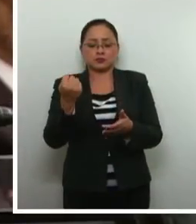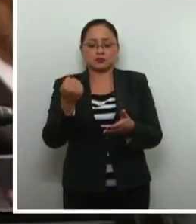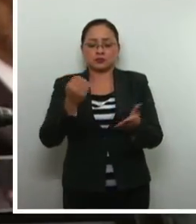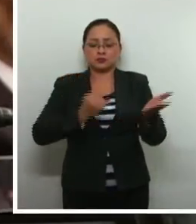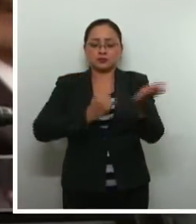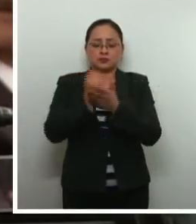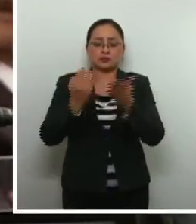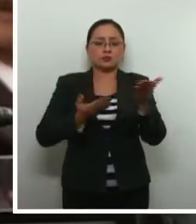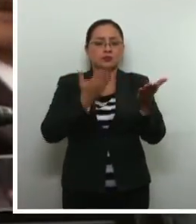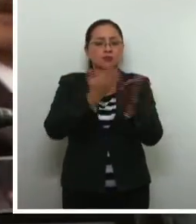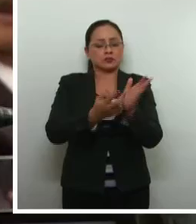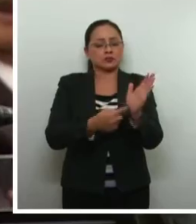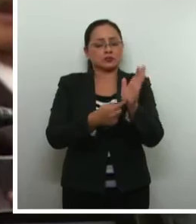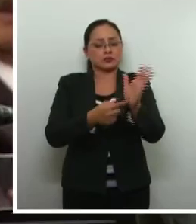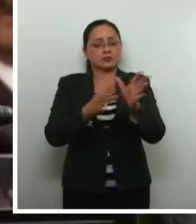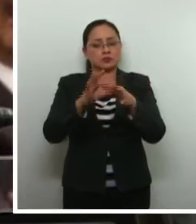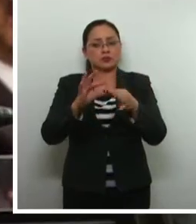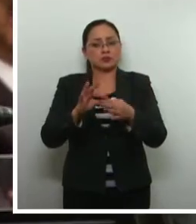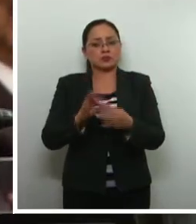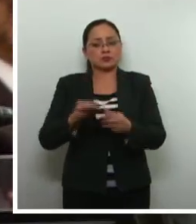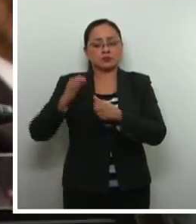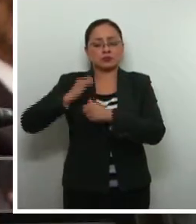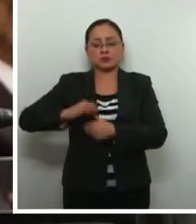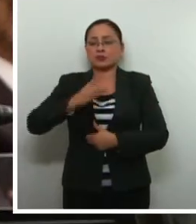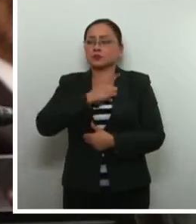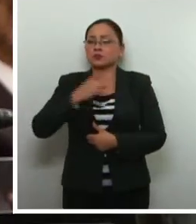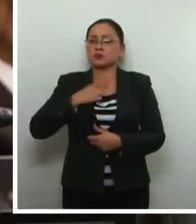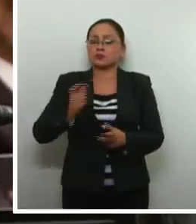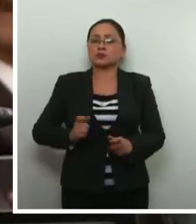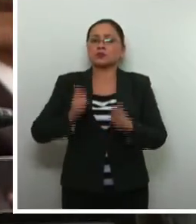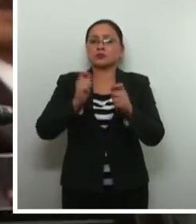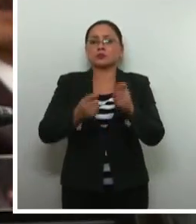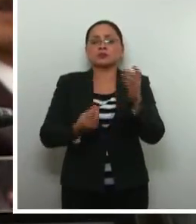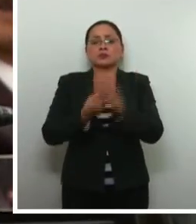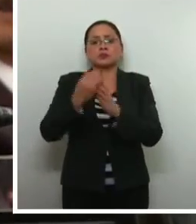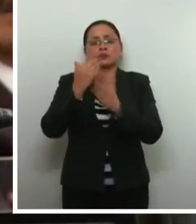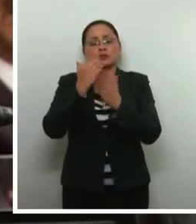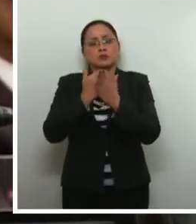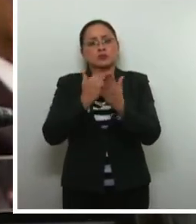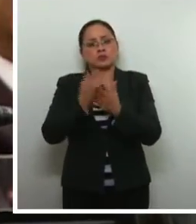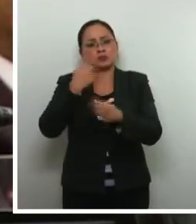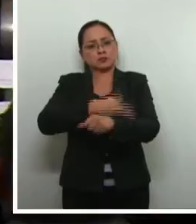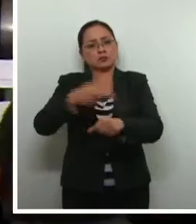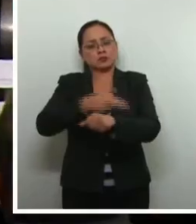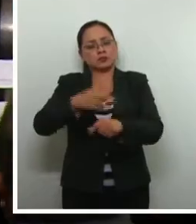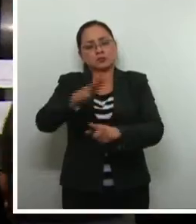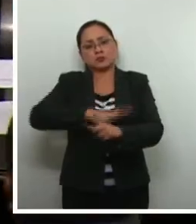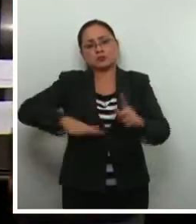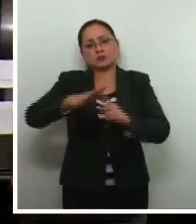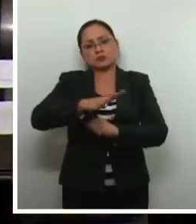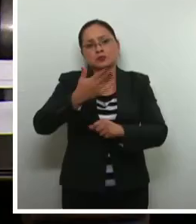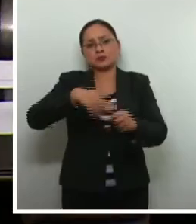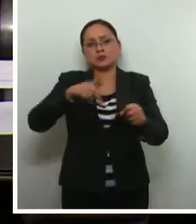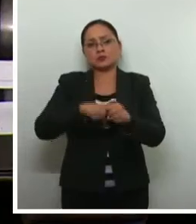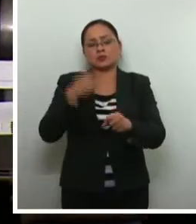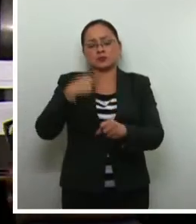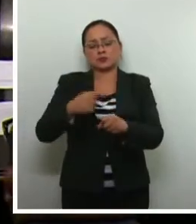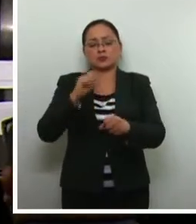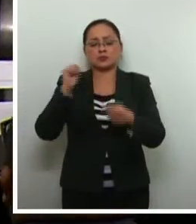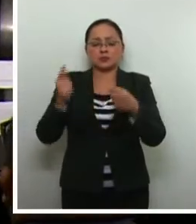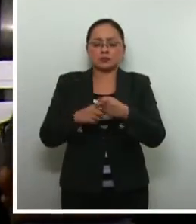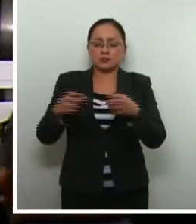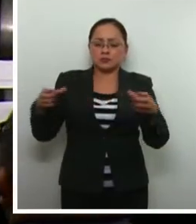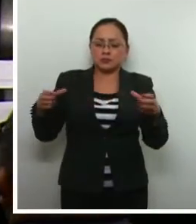dictamen dice: las autoridades instituirán las políticas e instrumentos de gestión urbana y ambiental para evitar procesos